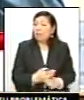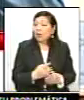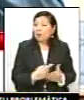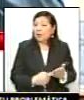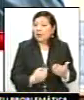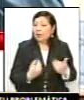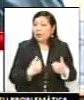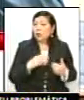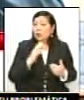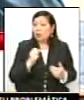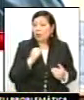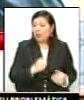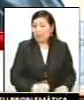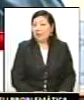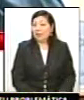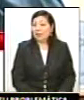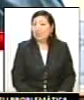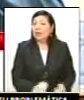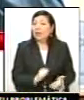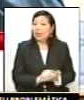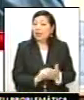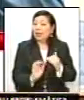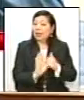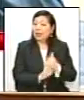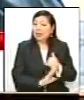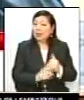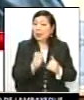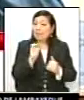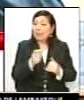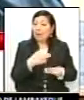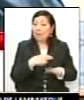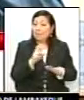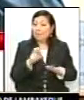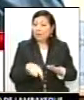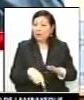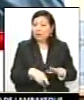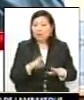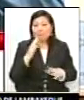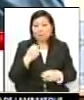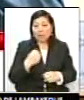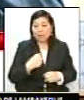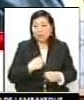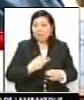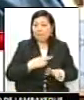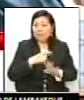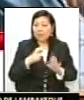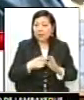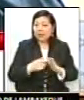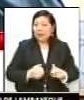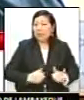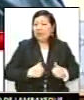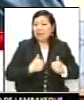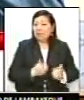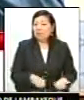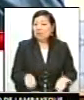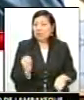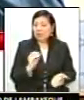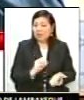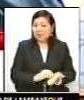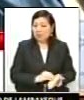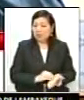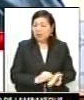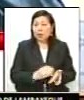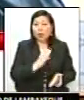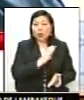y afectan sus derechos constitucionales que garantizan su desarrollo personal, profesional, de línea de carrera policial y proyecto de vida en general, además de constituir